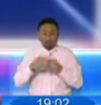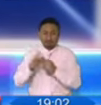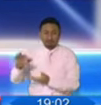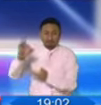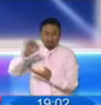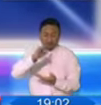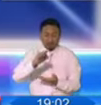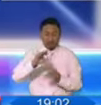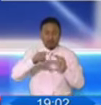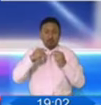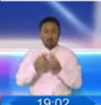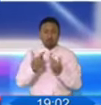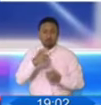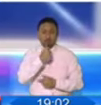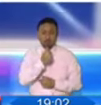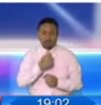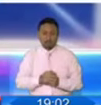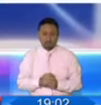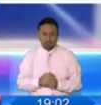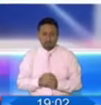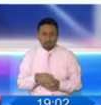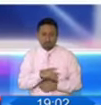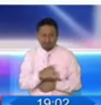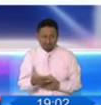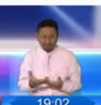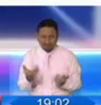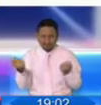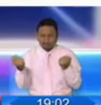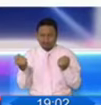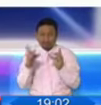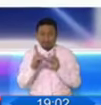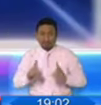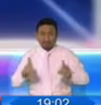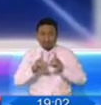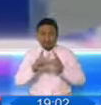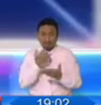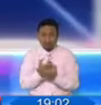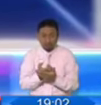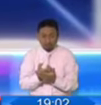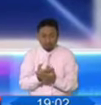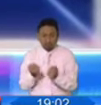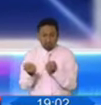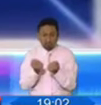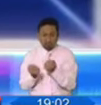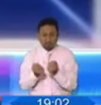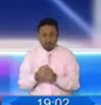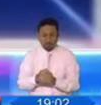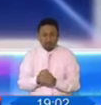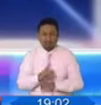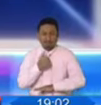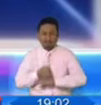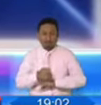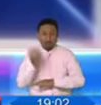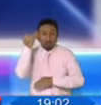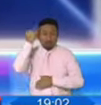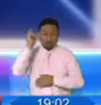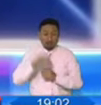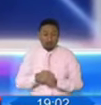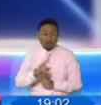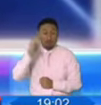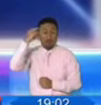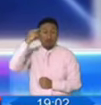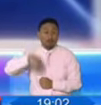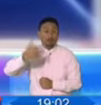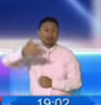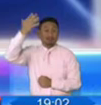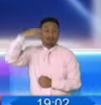medios privados se han manipulado de manera perversa las cifras económicas, pretendiendo imponer un imaginario de que el gobierno